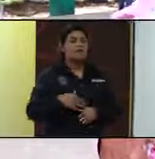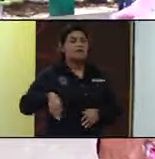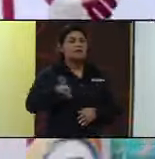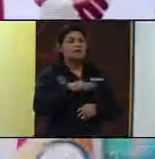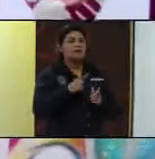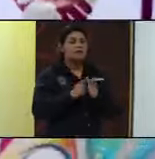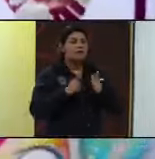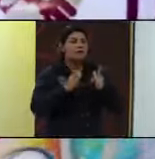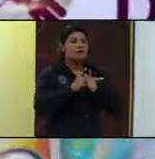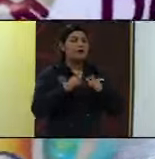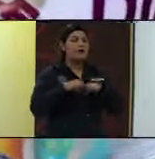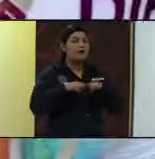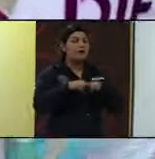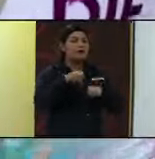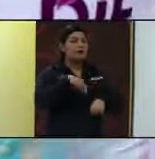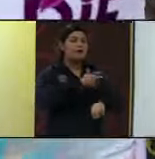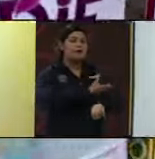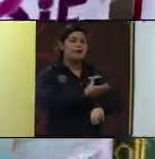acompañó.